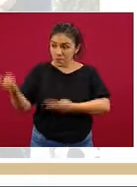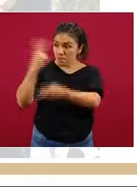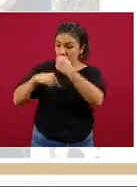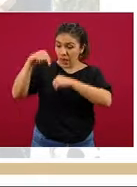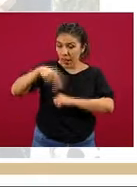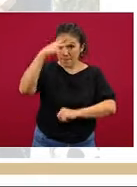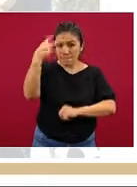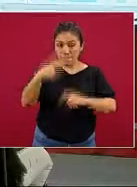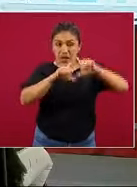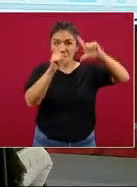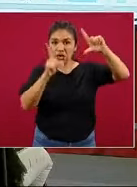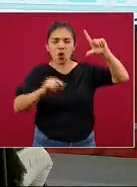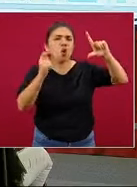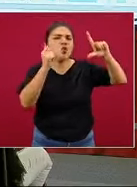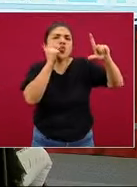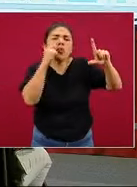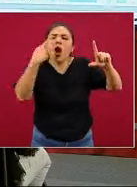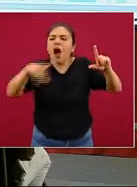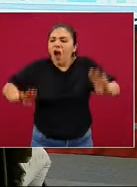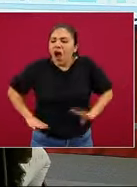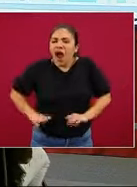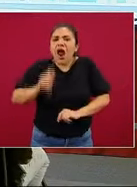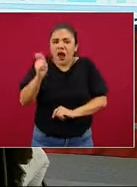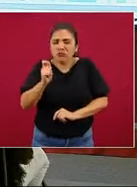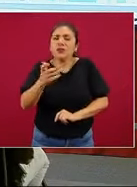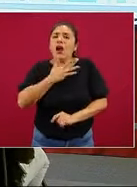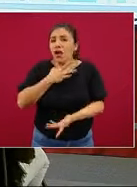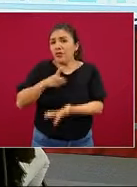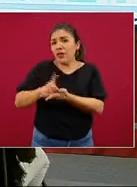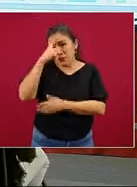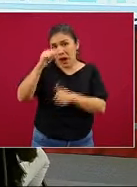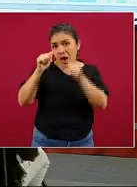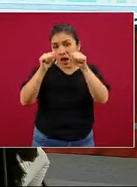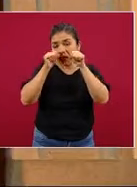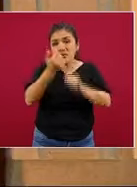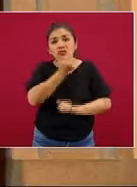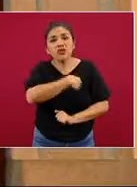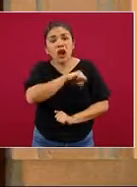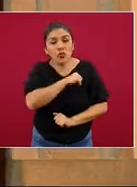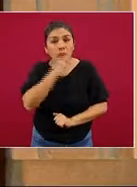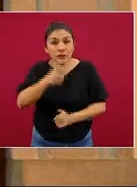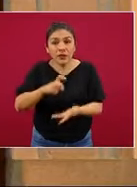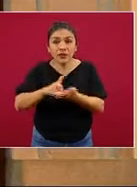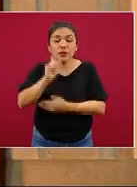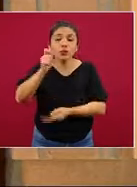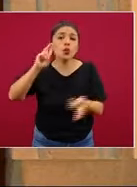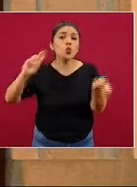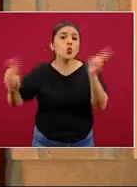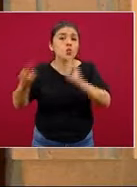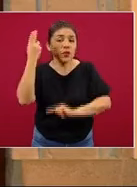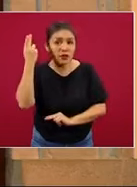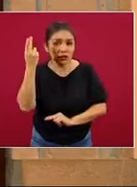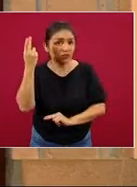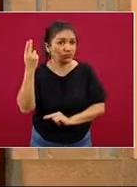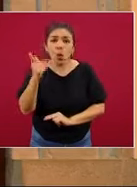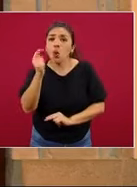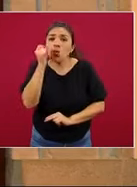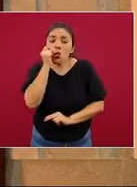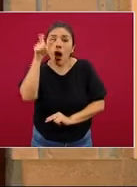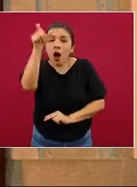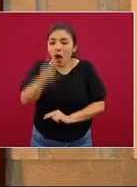sin importar su estatus migratorio, tiene derecho a la salud. El derecho a la salud es un derecho universal, sin